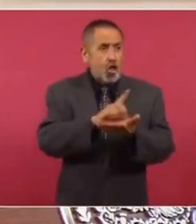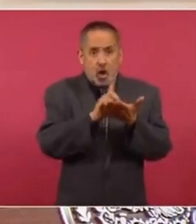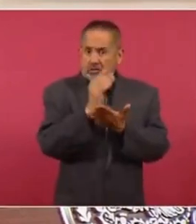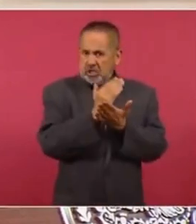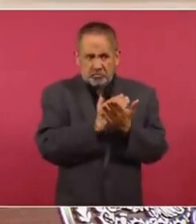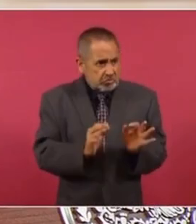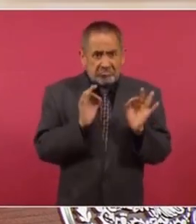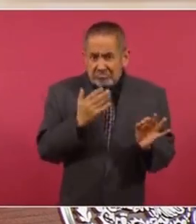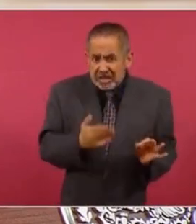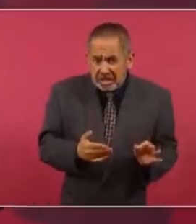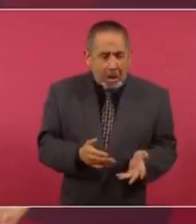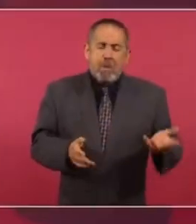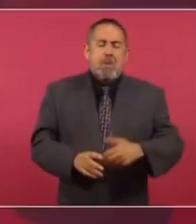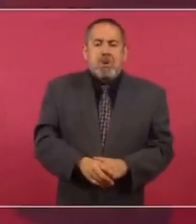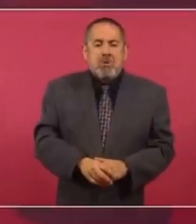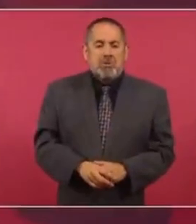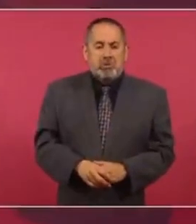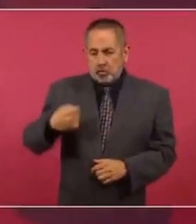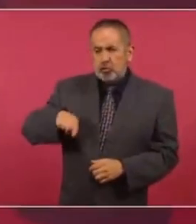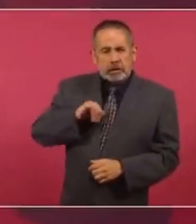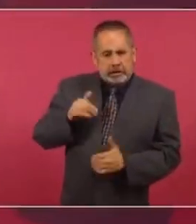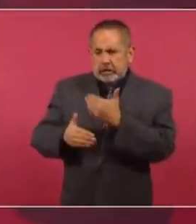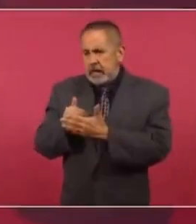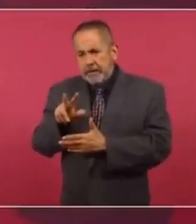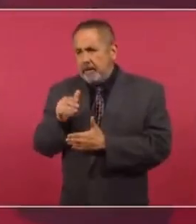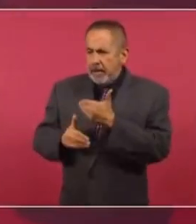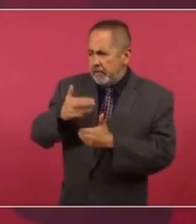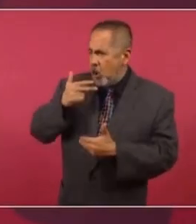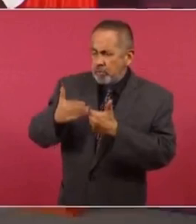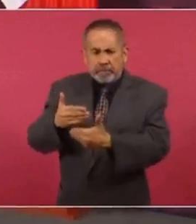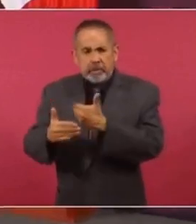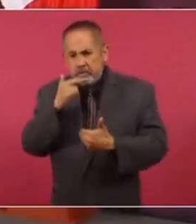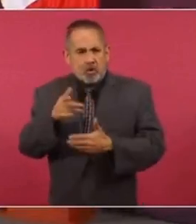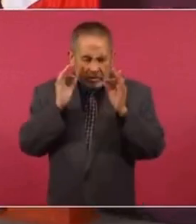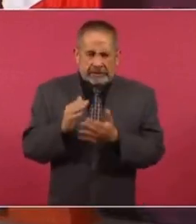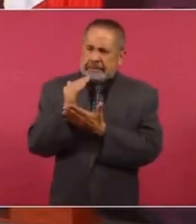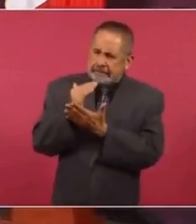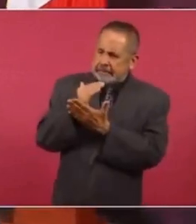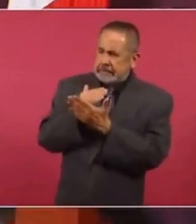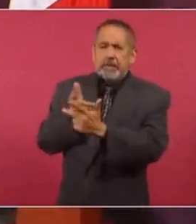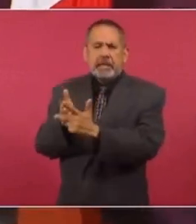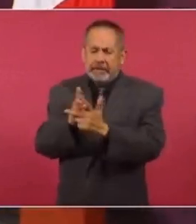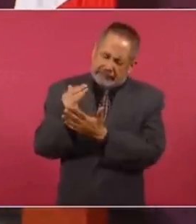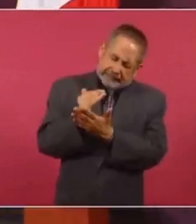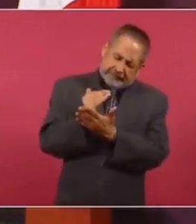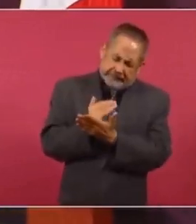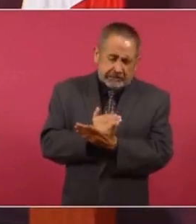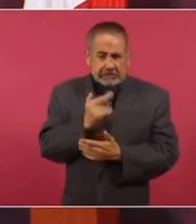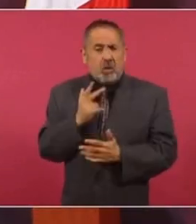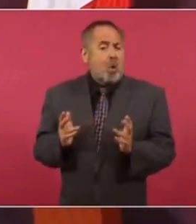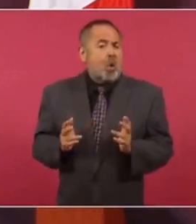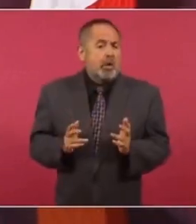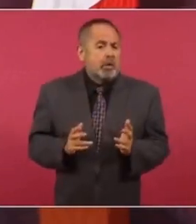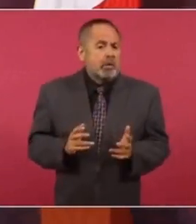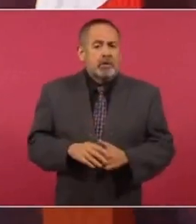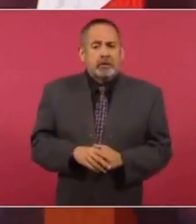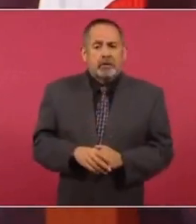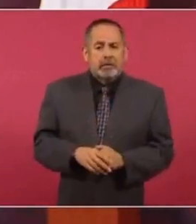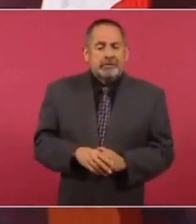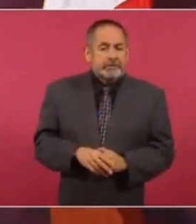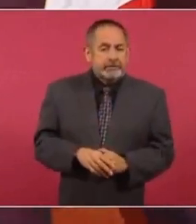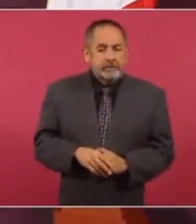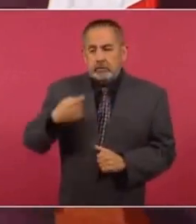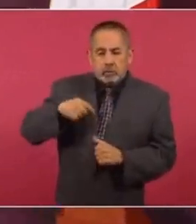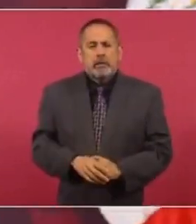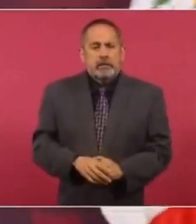droga. No, y nosotros sí vamos avanzando. Yo tengo. Y estamos reduciendo el número de homicidios. Y